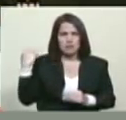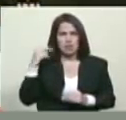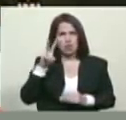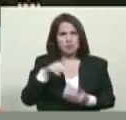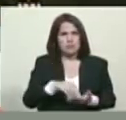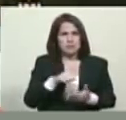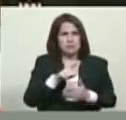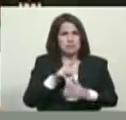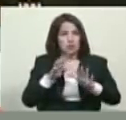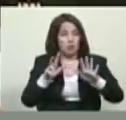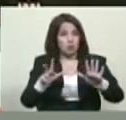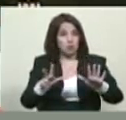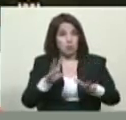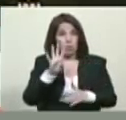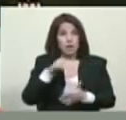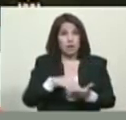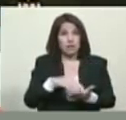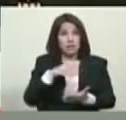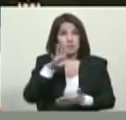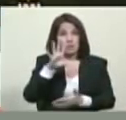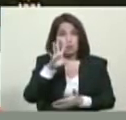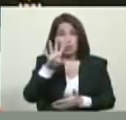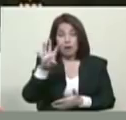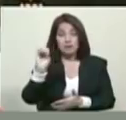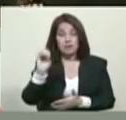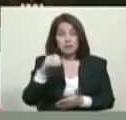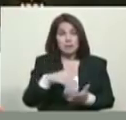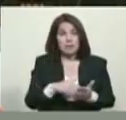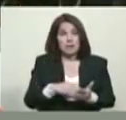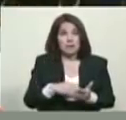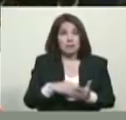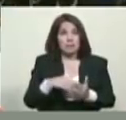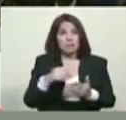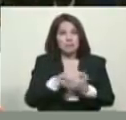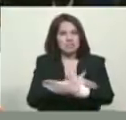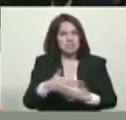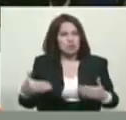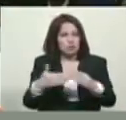a 40.800 millones de dólares del Producto Interno Bruto.